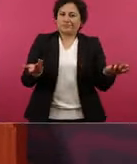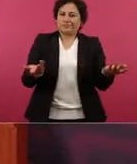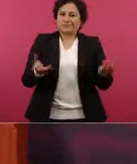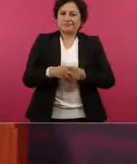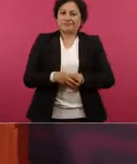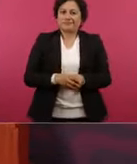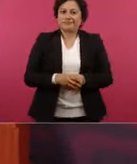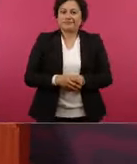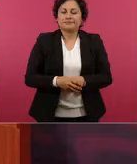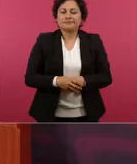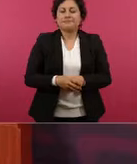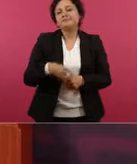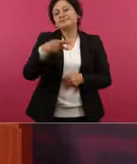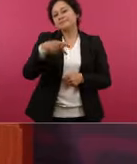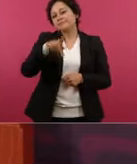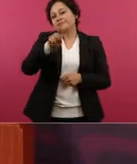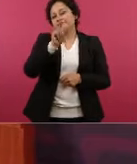era